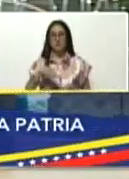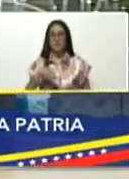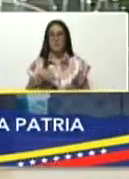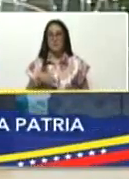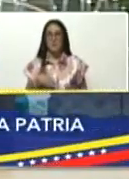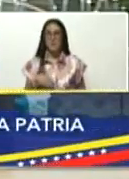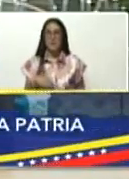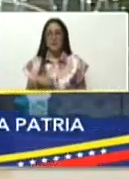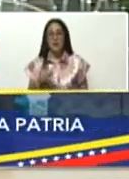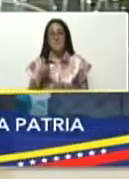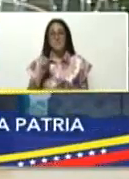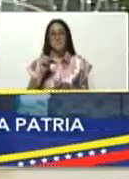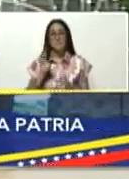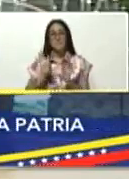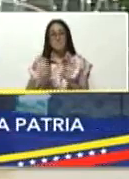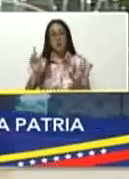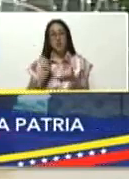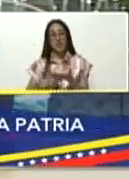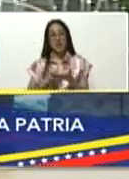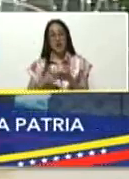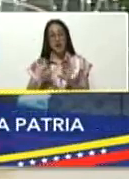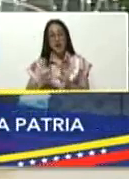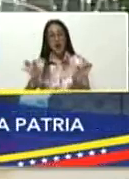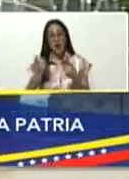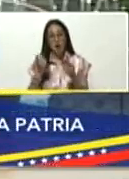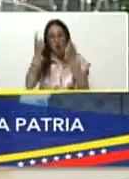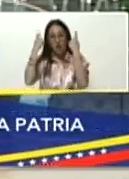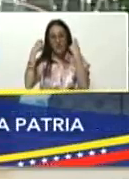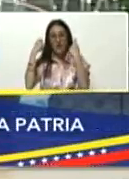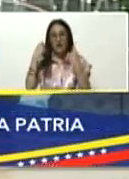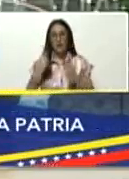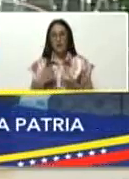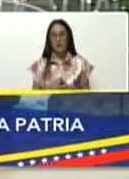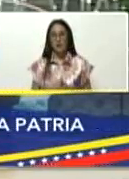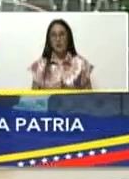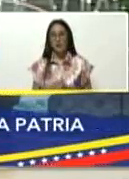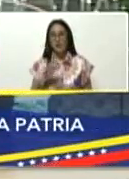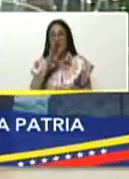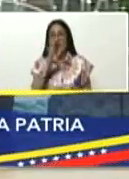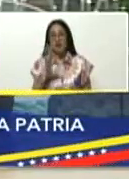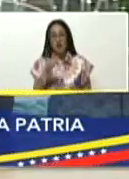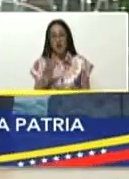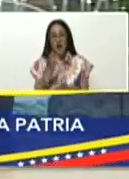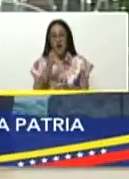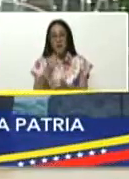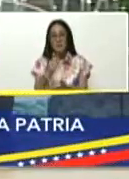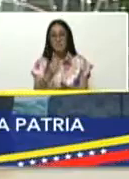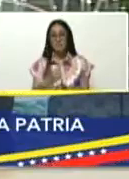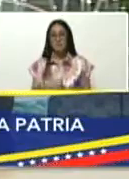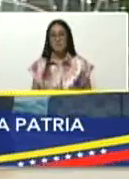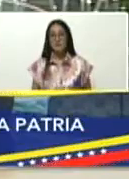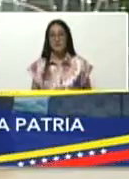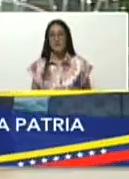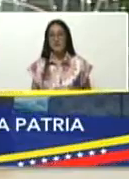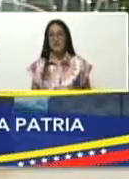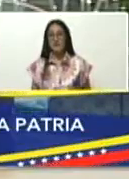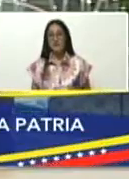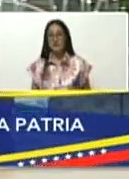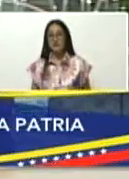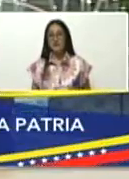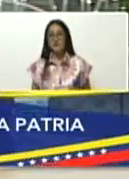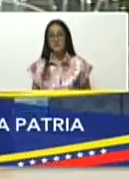la mortadela de cordero. Esa mortadela va directo a los CLAP, le acabo de dar la orden a la